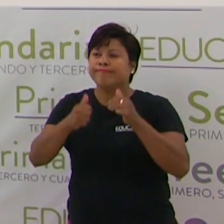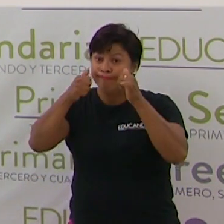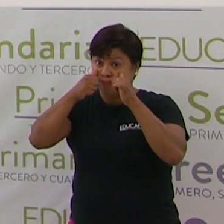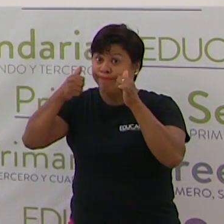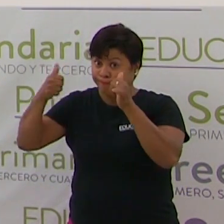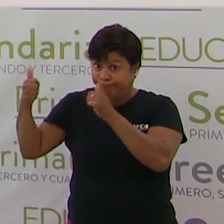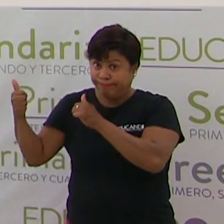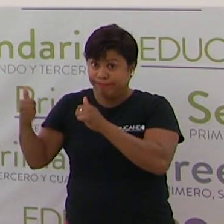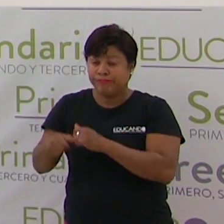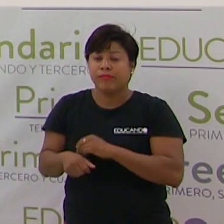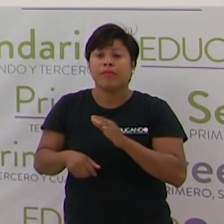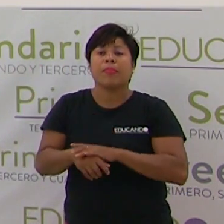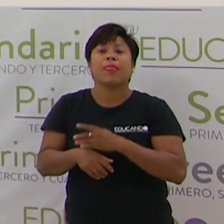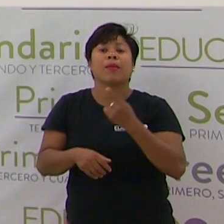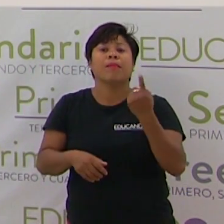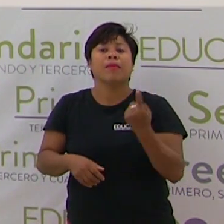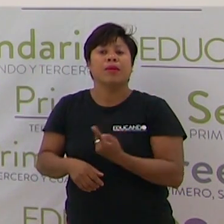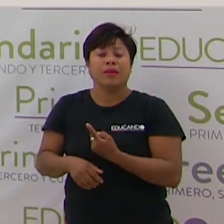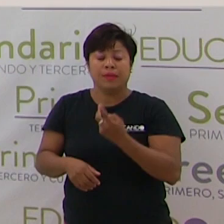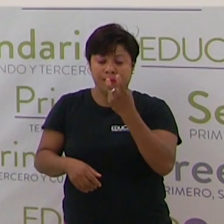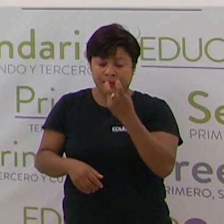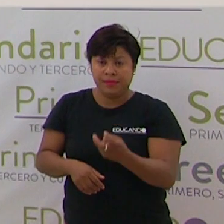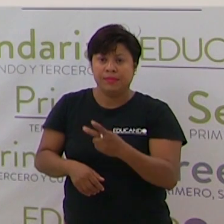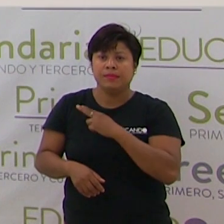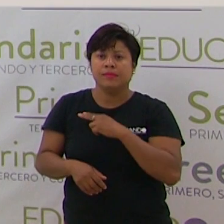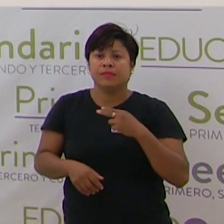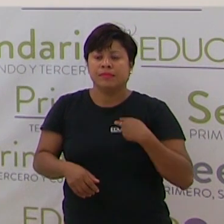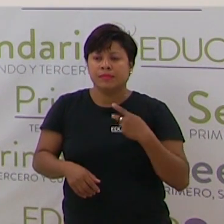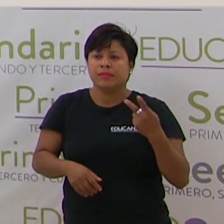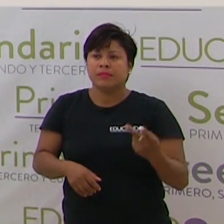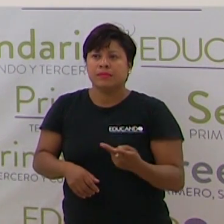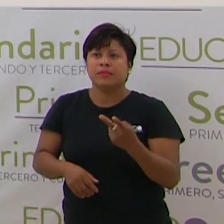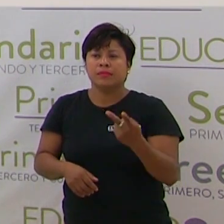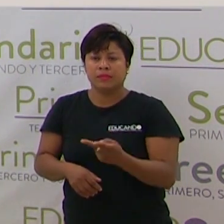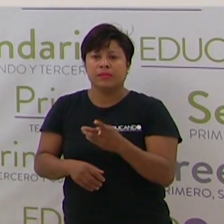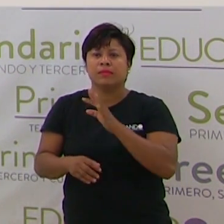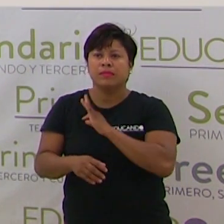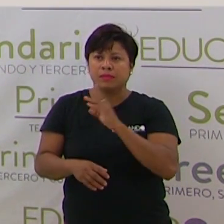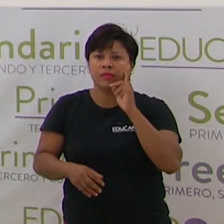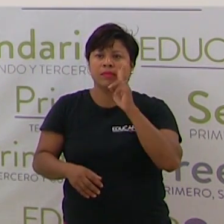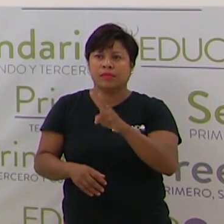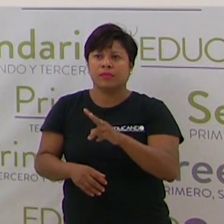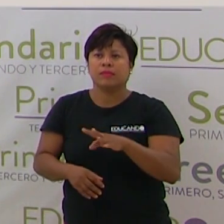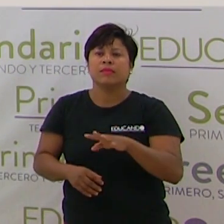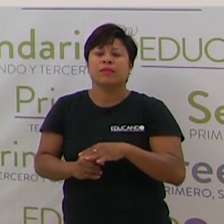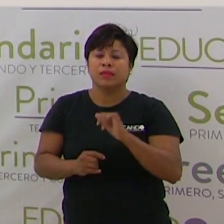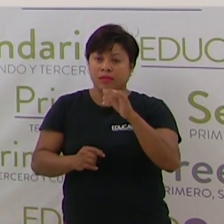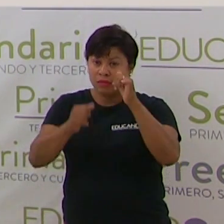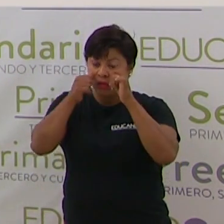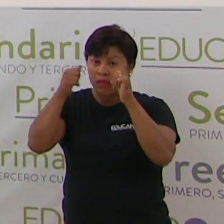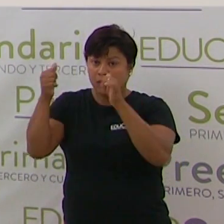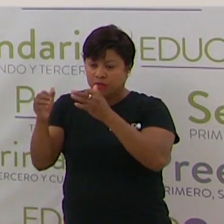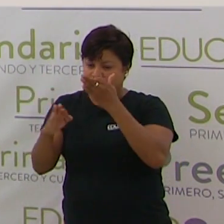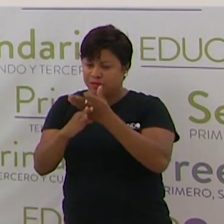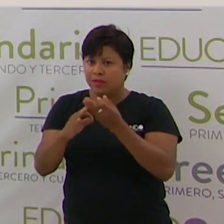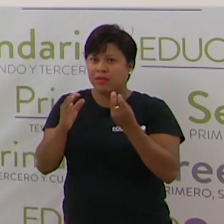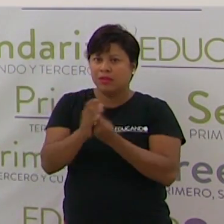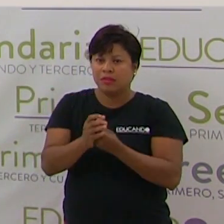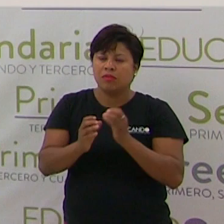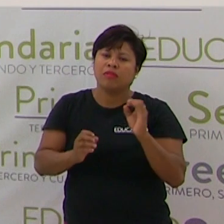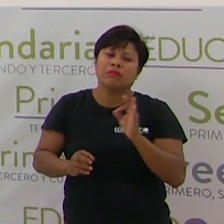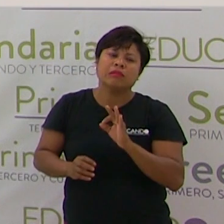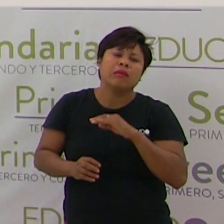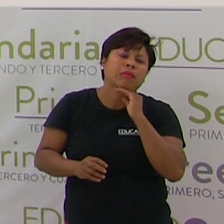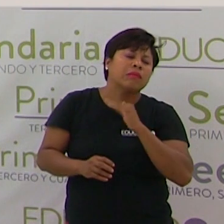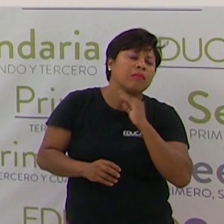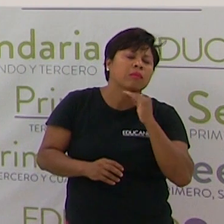atención. ¿Por qué? Porque con eso nosotros podemos darnos cuenta si pusiste atención a la clase o a lo mejor andabas